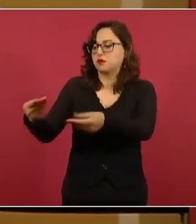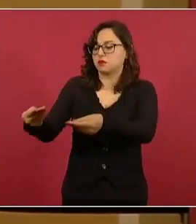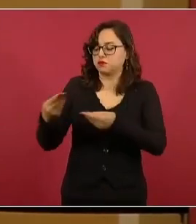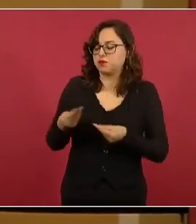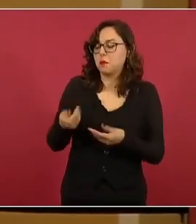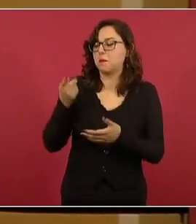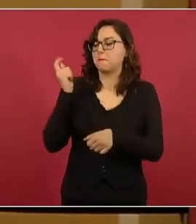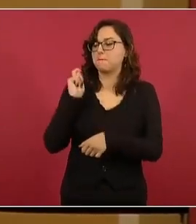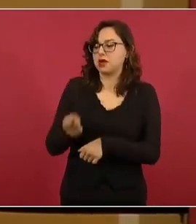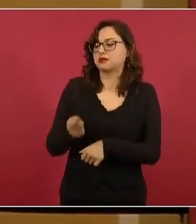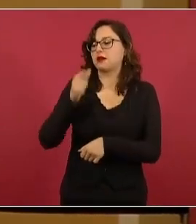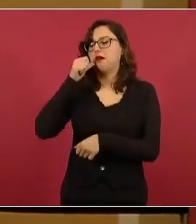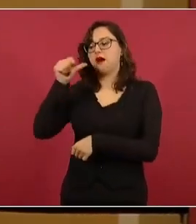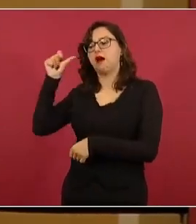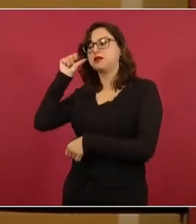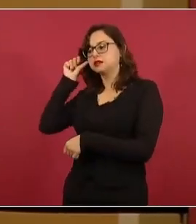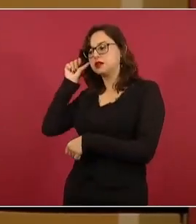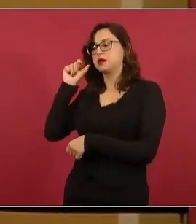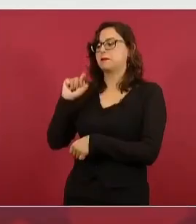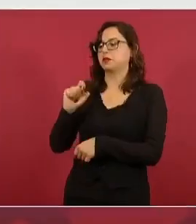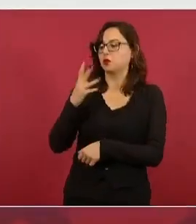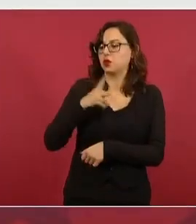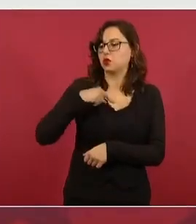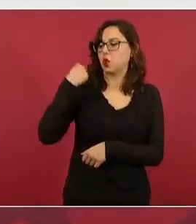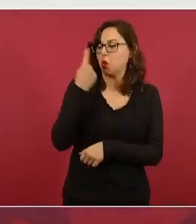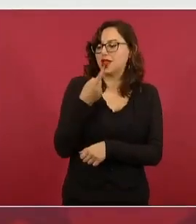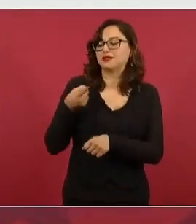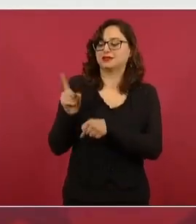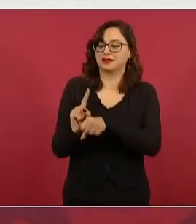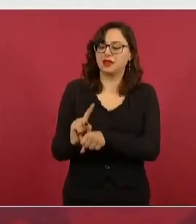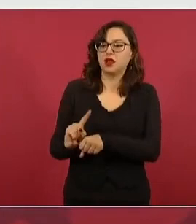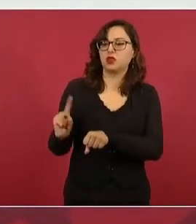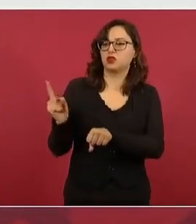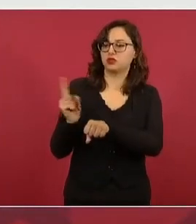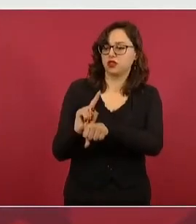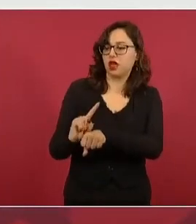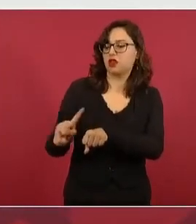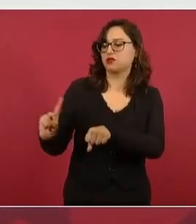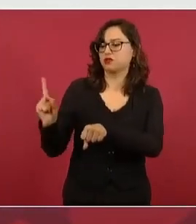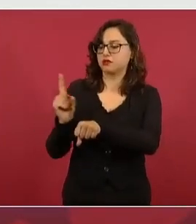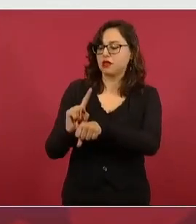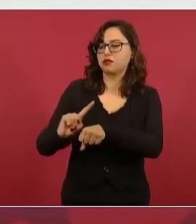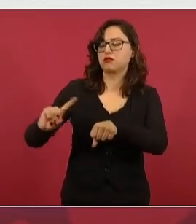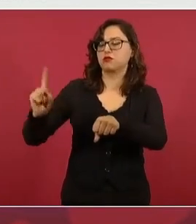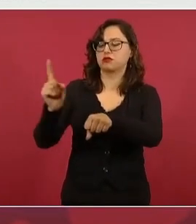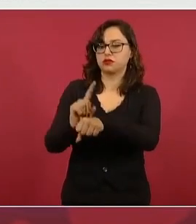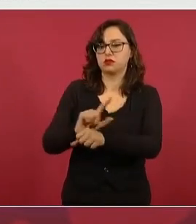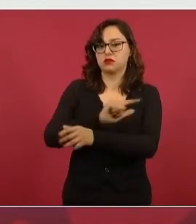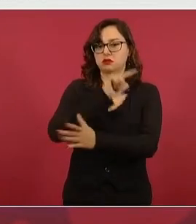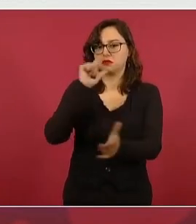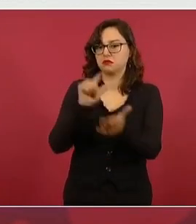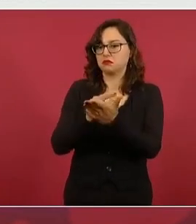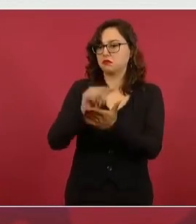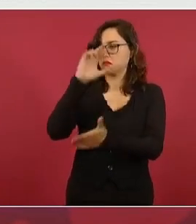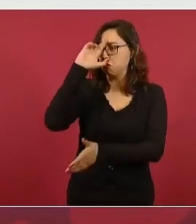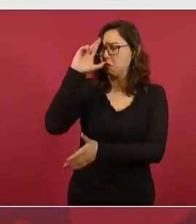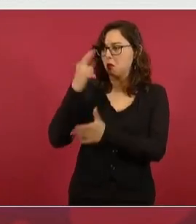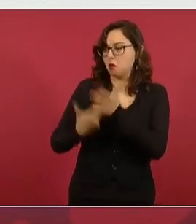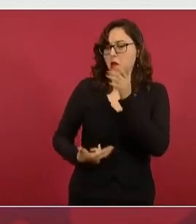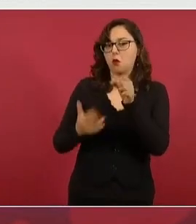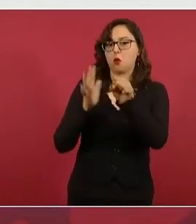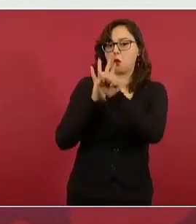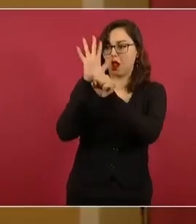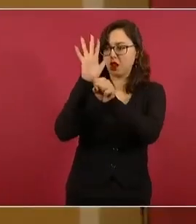de lo que se registra en el país, el reporte de todos los delitos. Les puedo decir